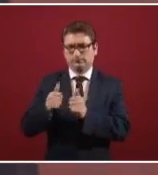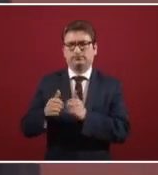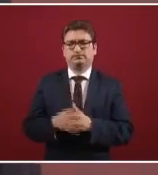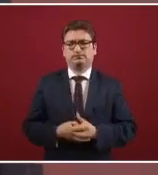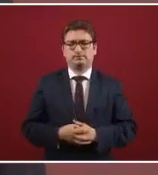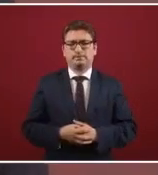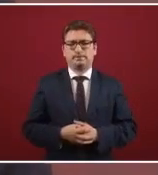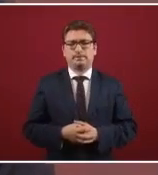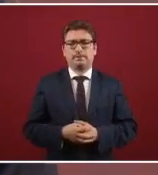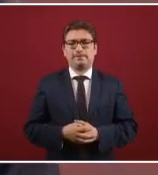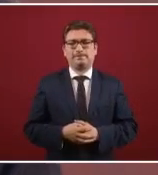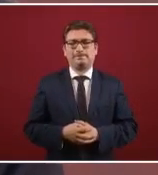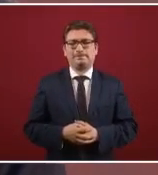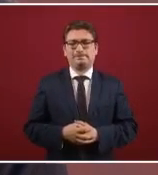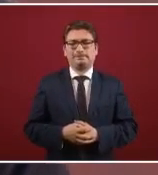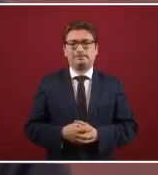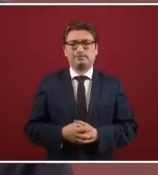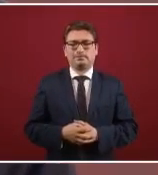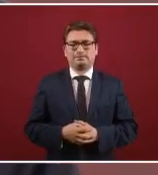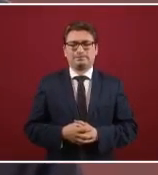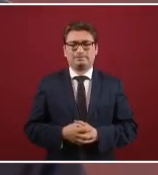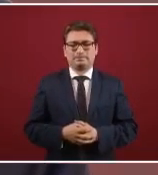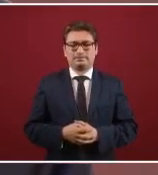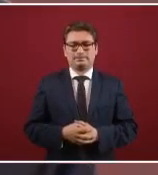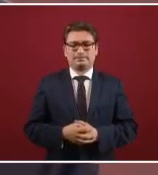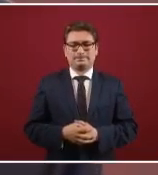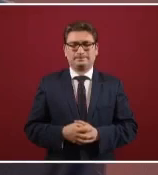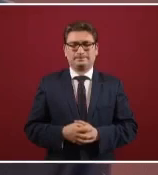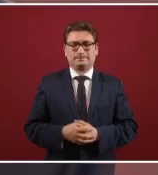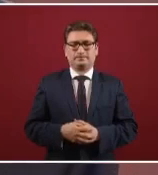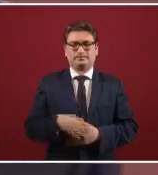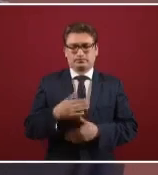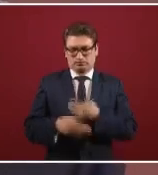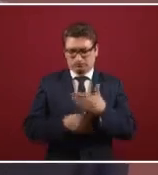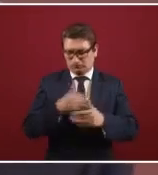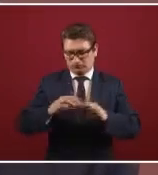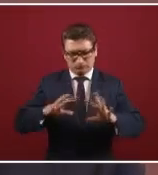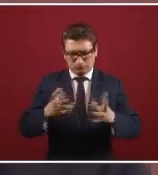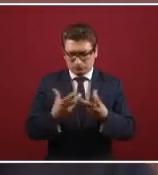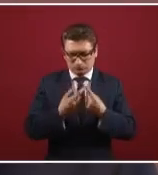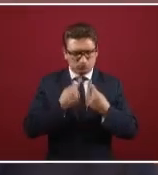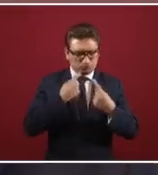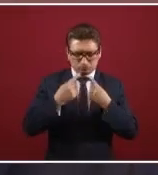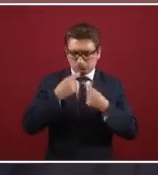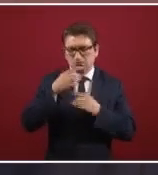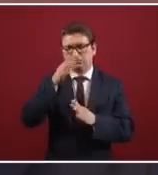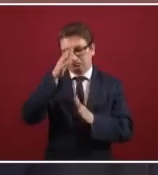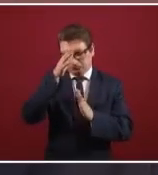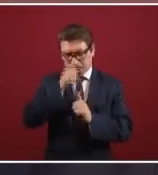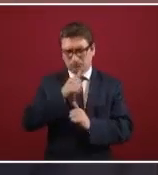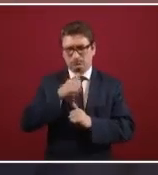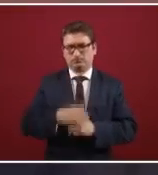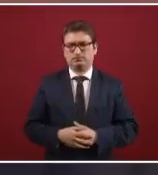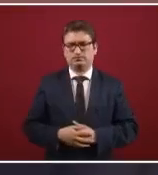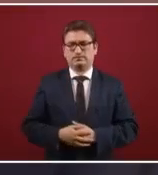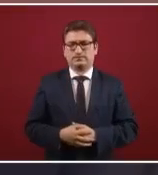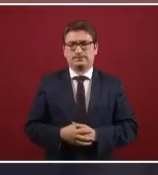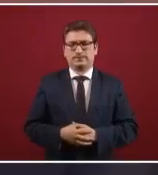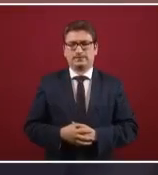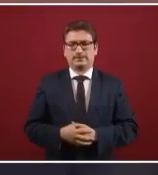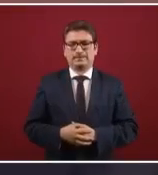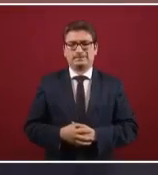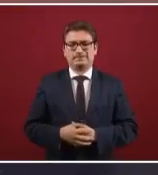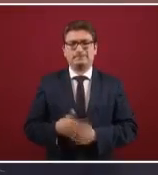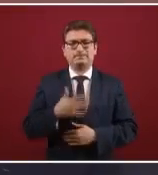y que se logre un acuerdo general voy a